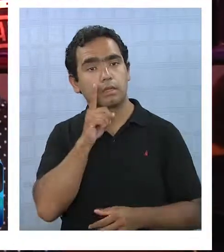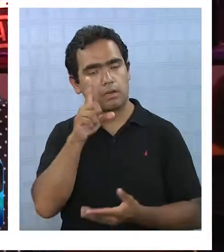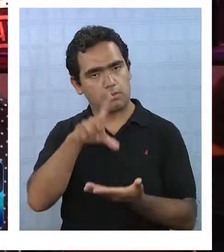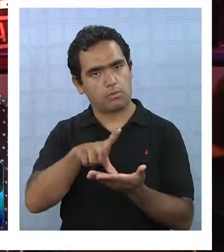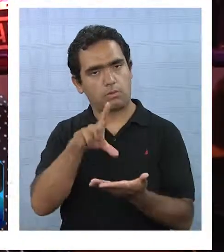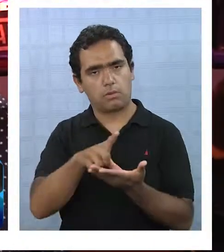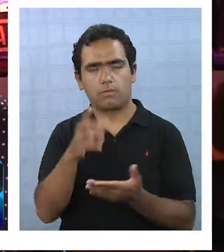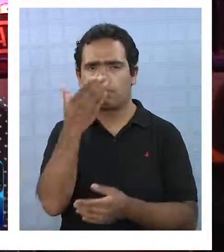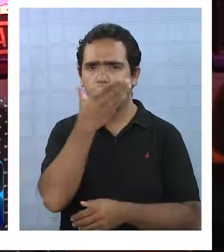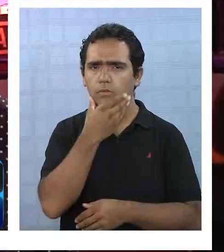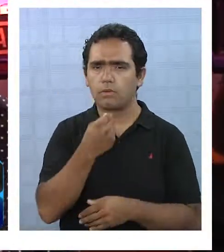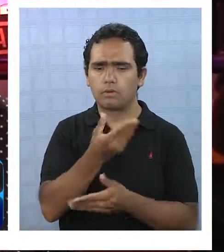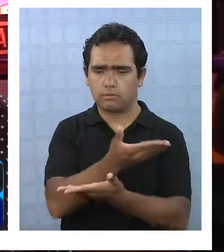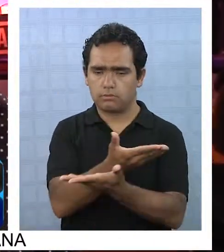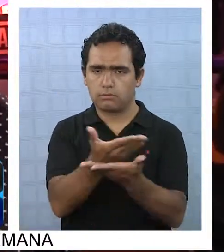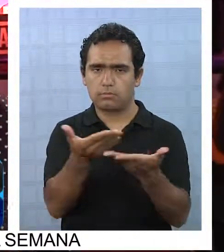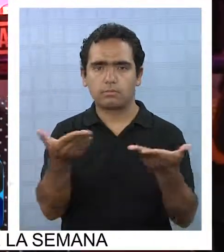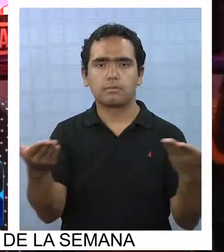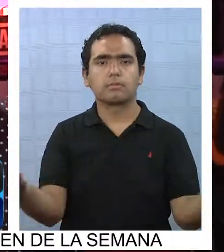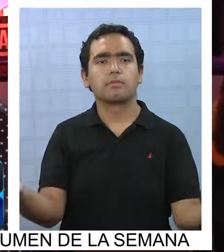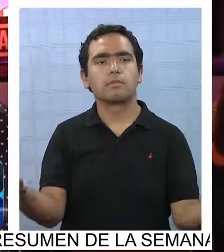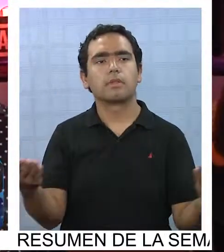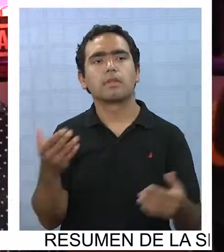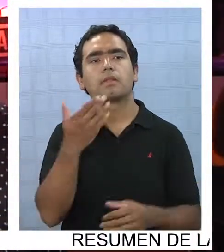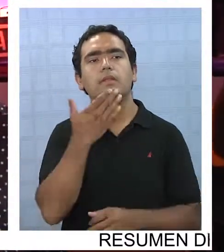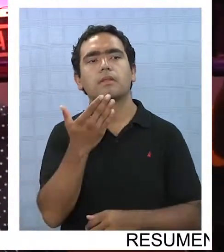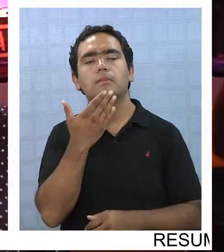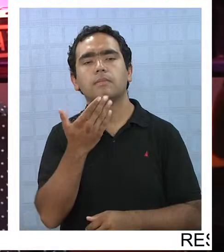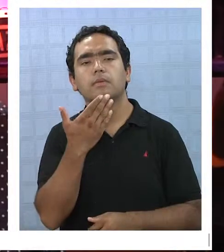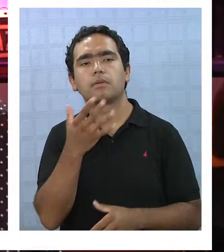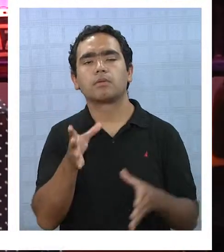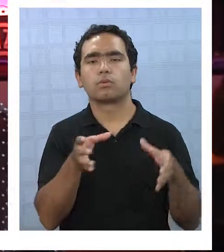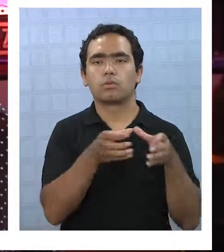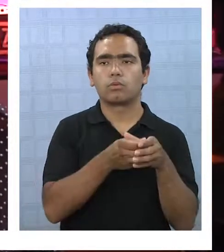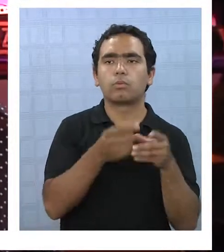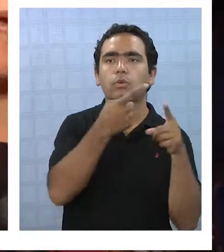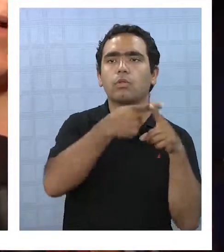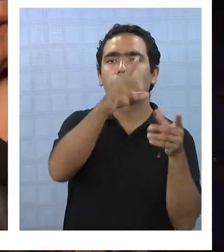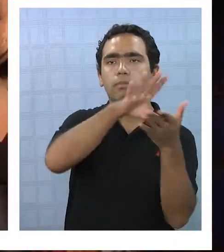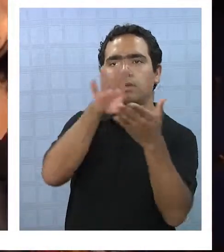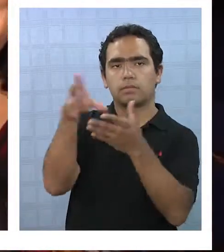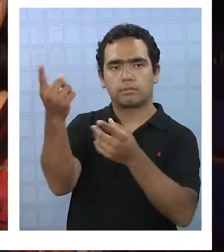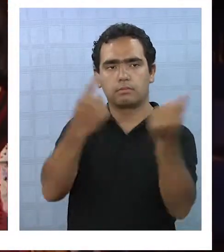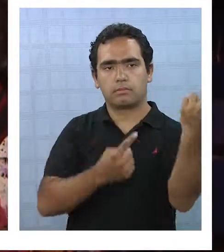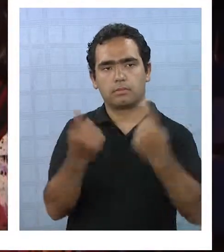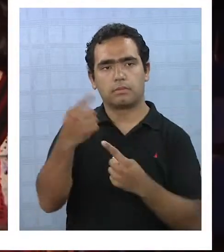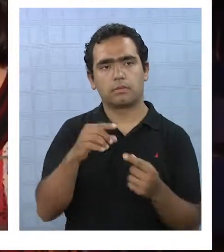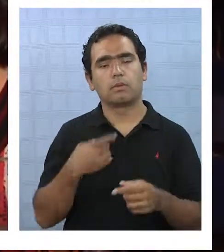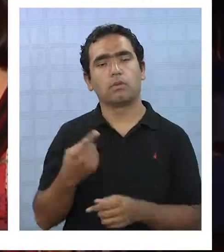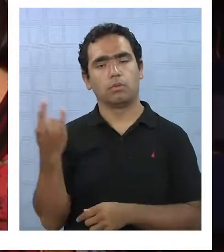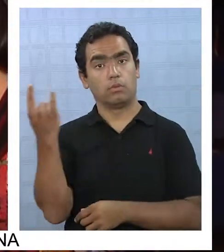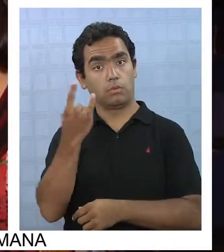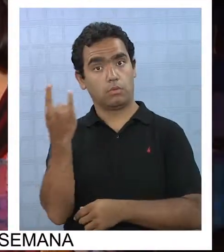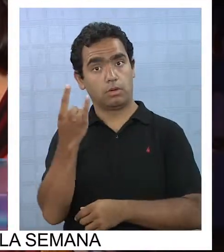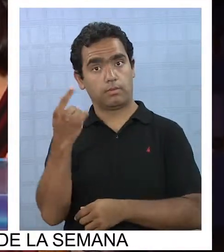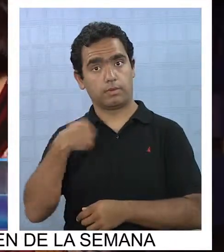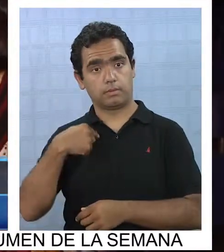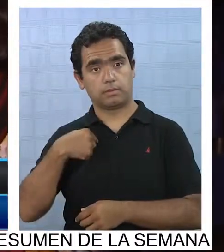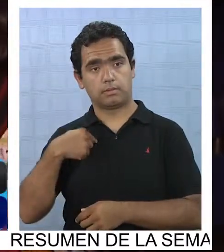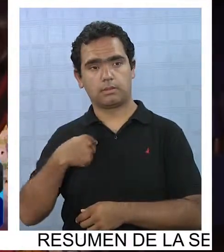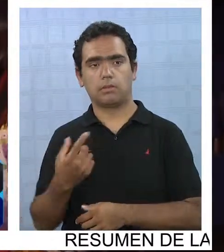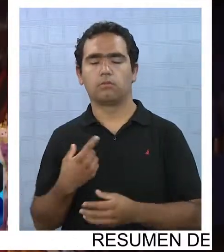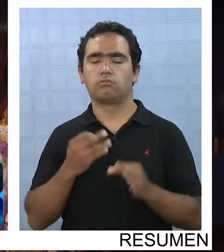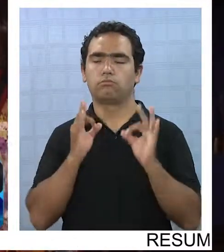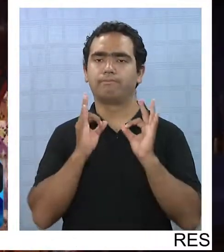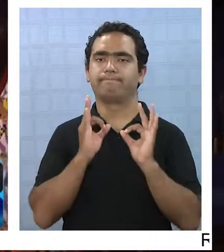digno en donde recibir al espectador, y donde recibir también a los grupos que vienen desde fuera. Para la universidad es realmente un orgullo tener un espectáculo